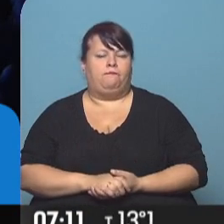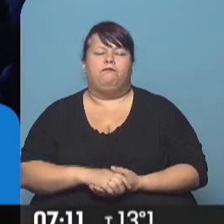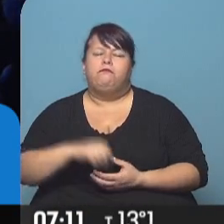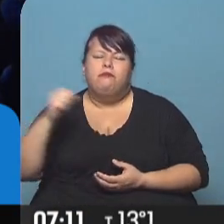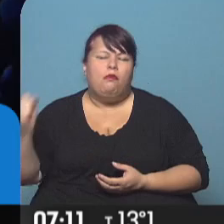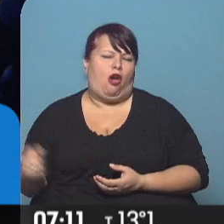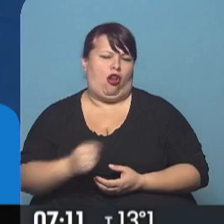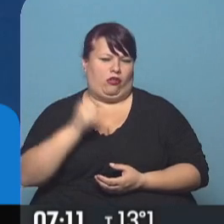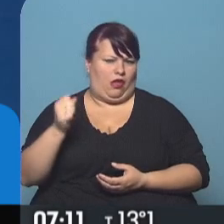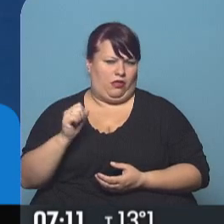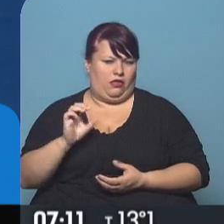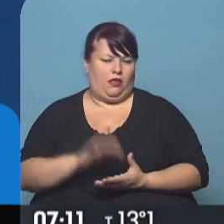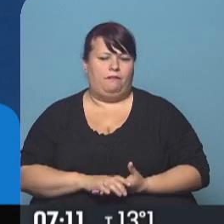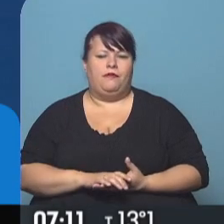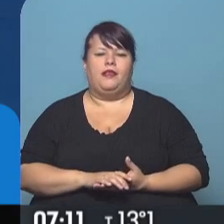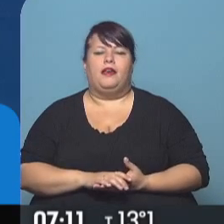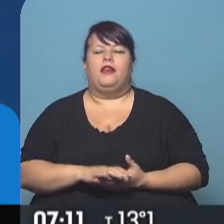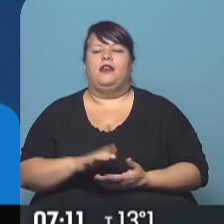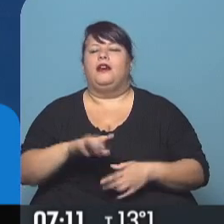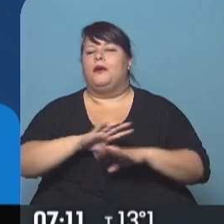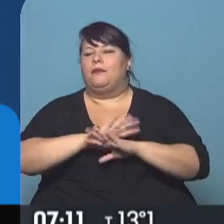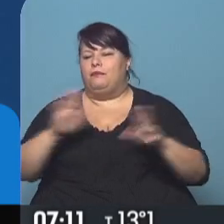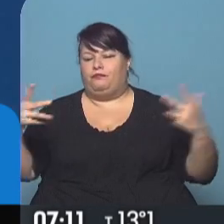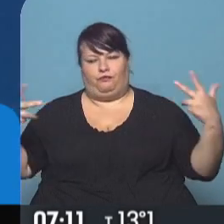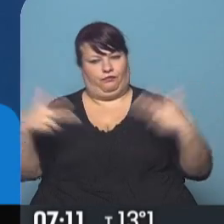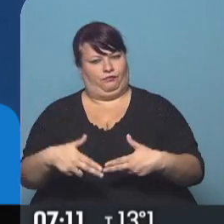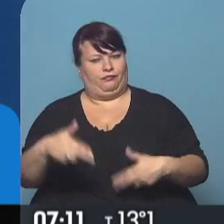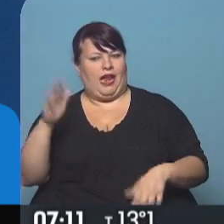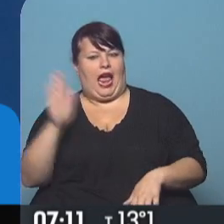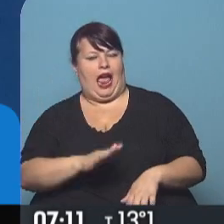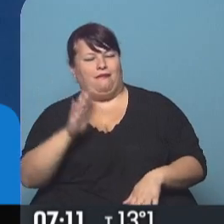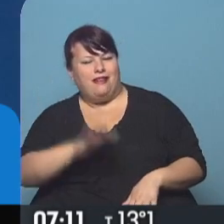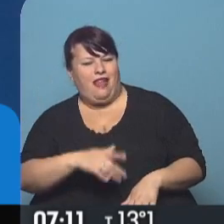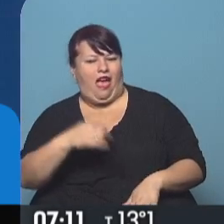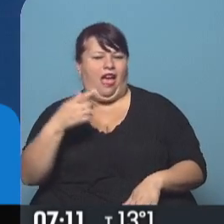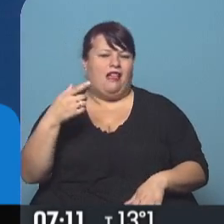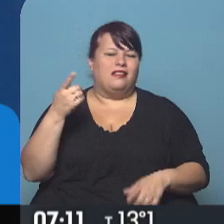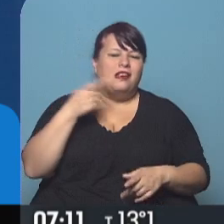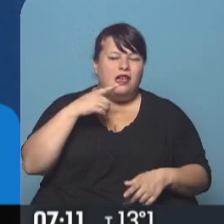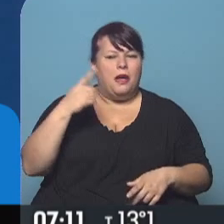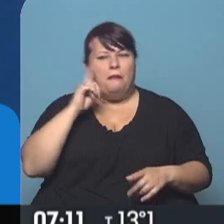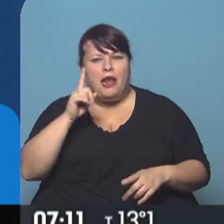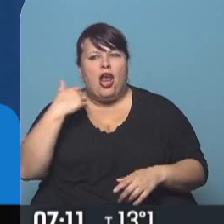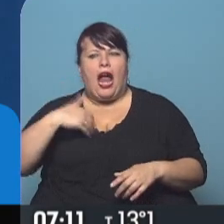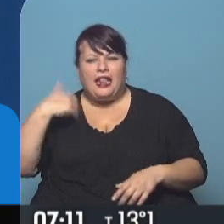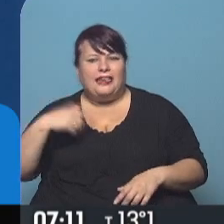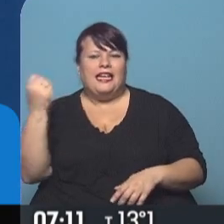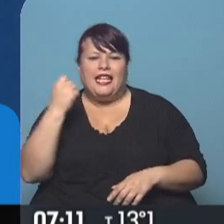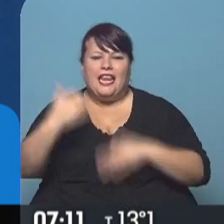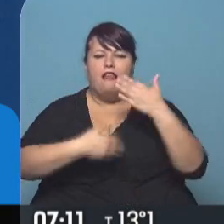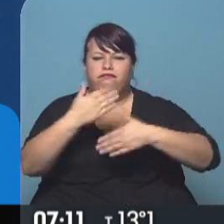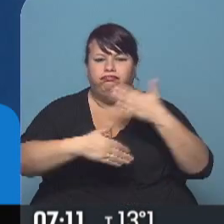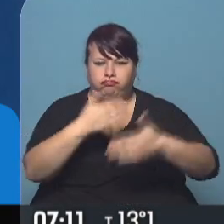importante terminando con cualquier práctica extorsiva que intente poner en jaque a los argentinos que quieren